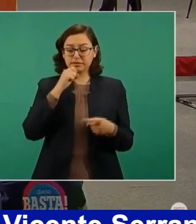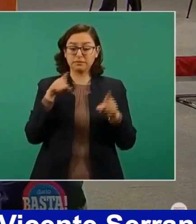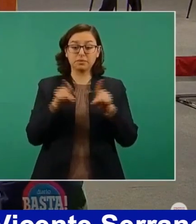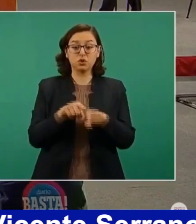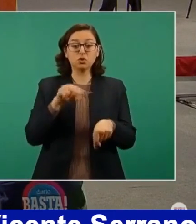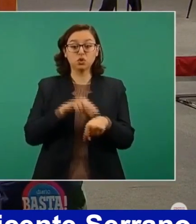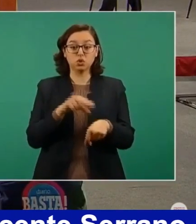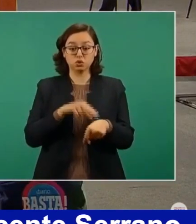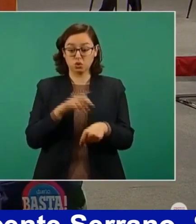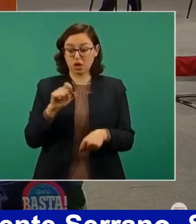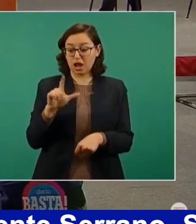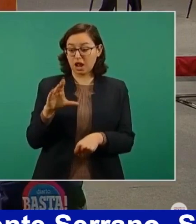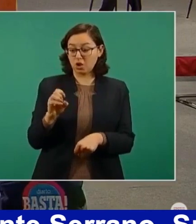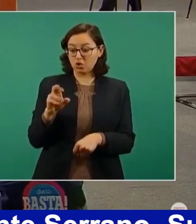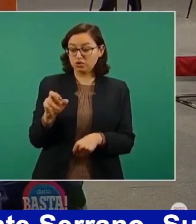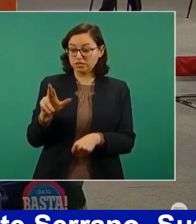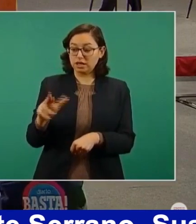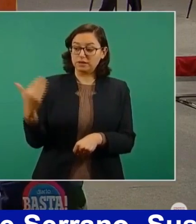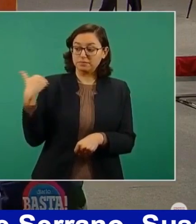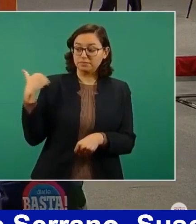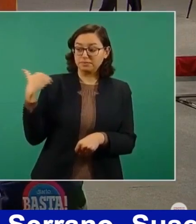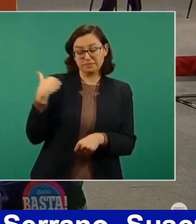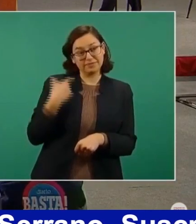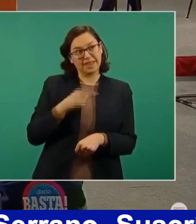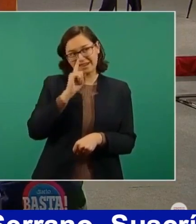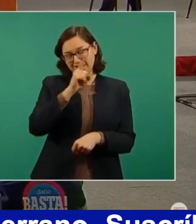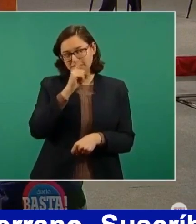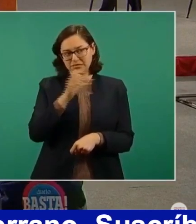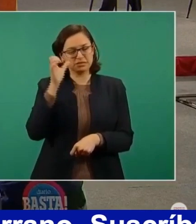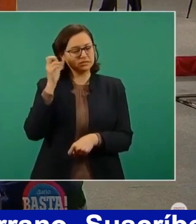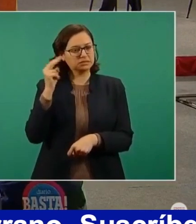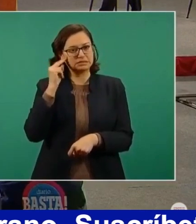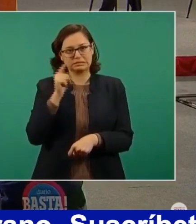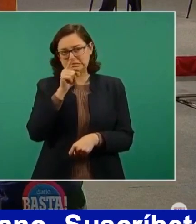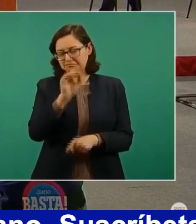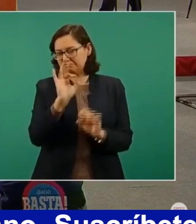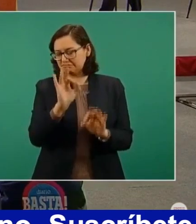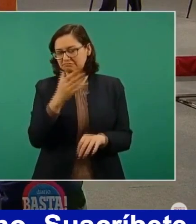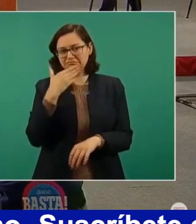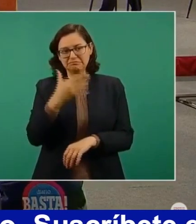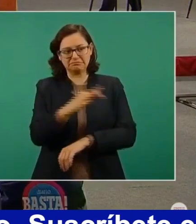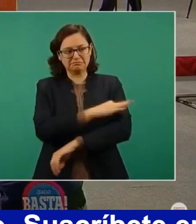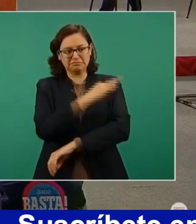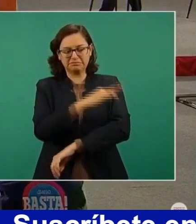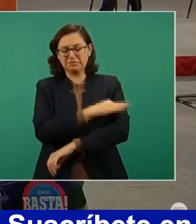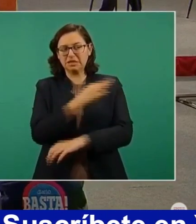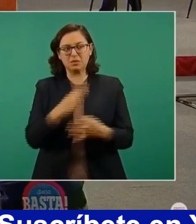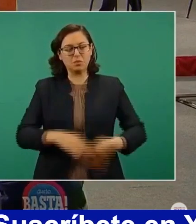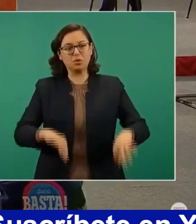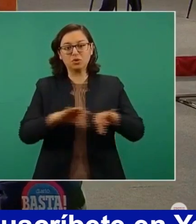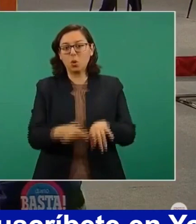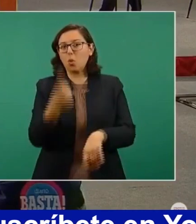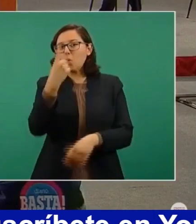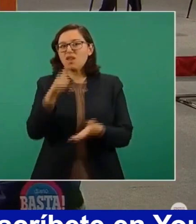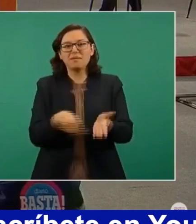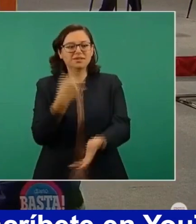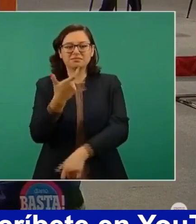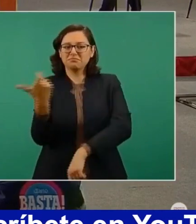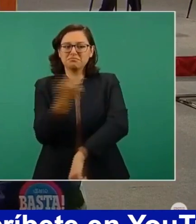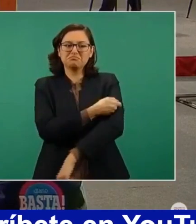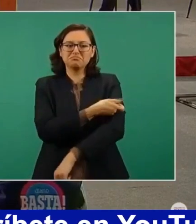nos dijo busquen esa vacuna porque pensamos en la Secretaría de Salud que va a ser muy útil porque es unidosis y por